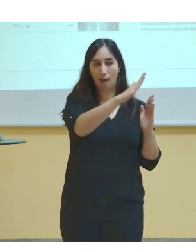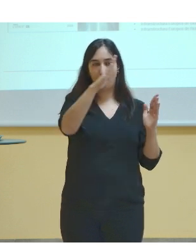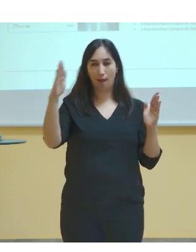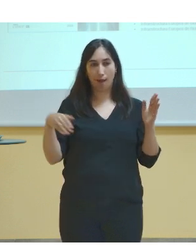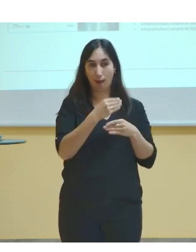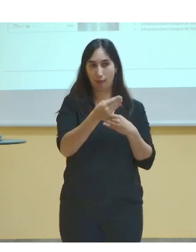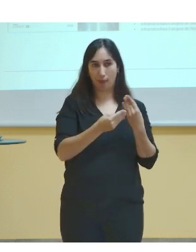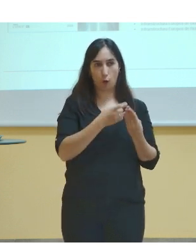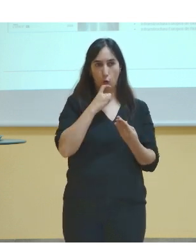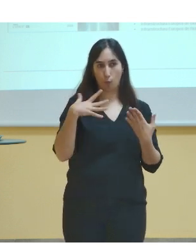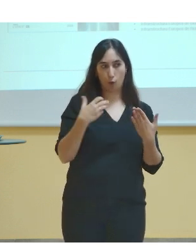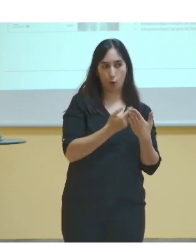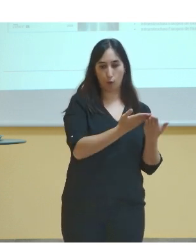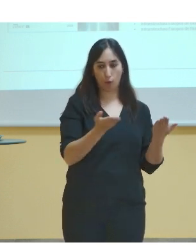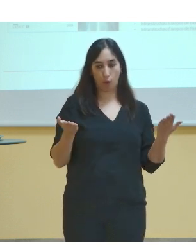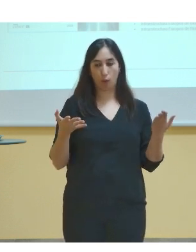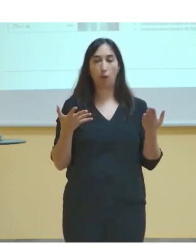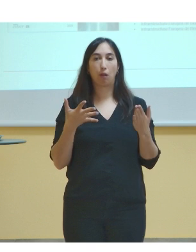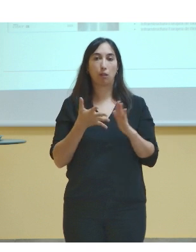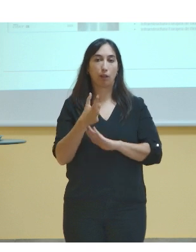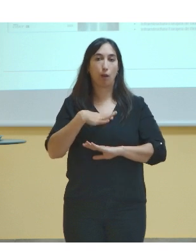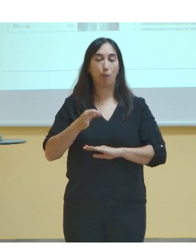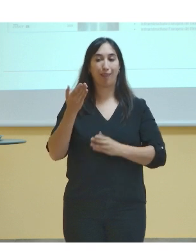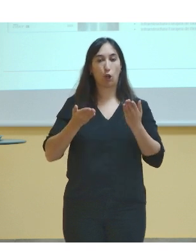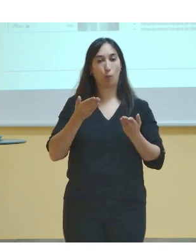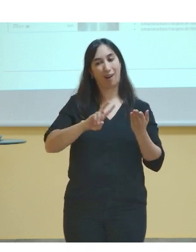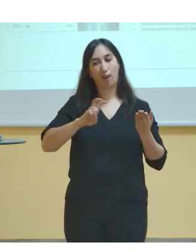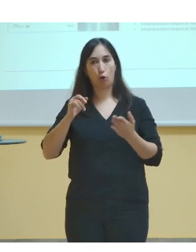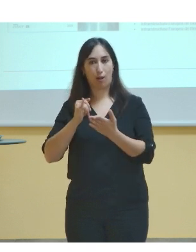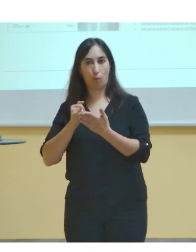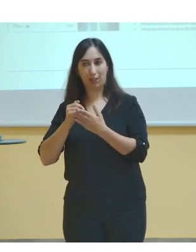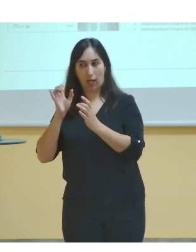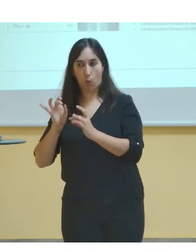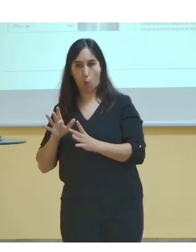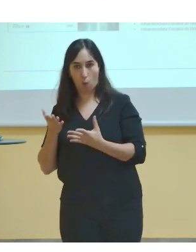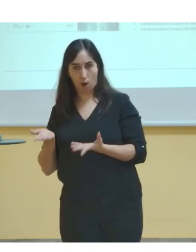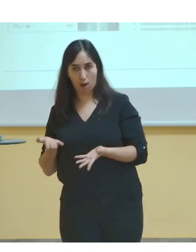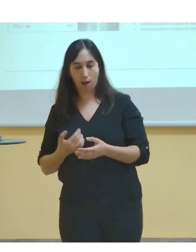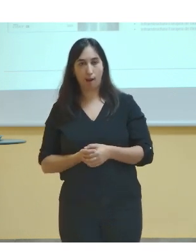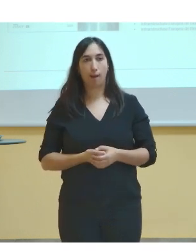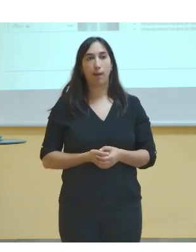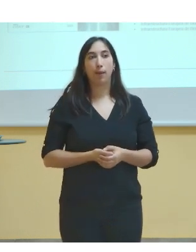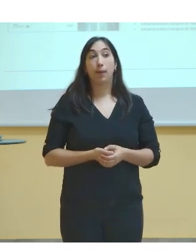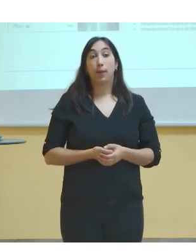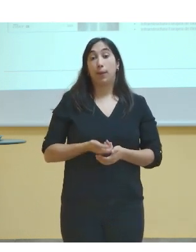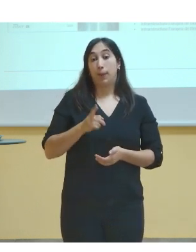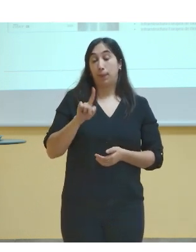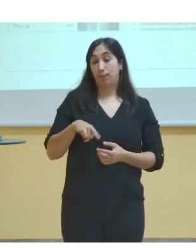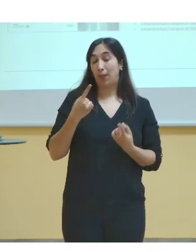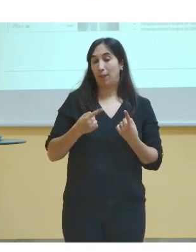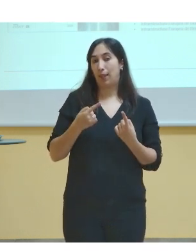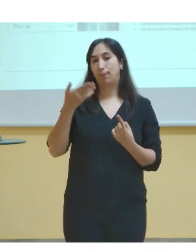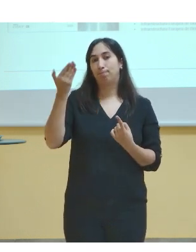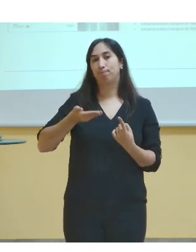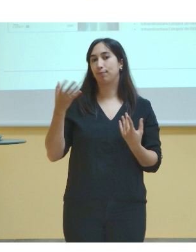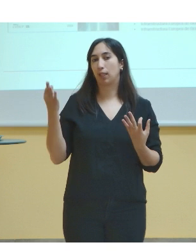que es perfectamente comparable con la muestra de al lado, ¿no? Entonces, es importante, muchas veces la